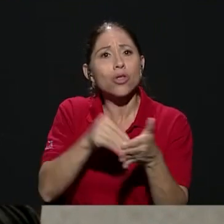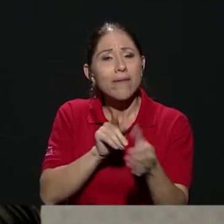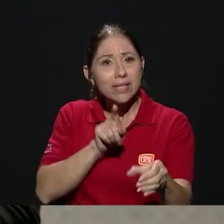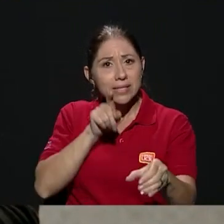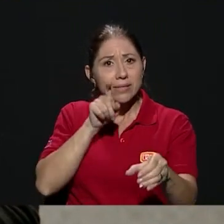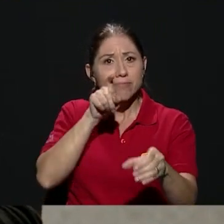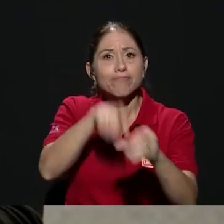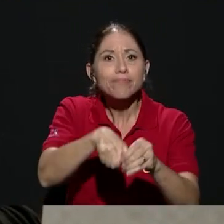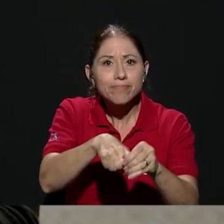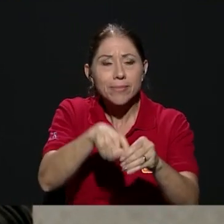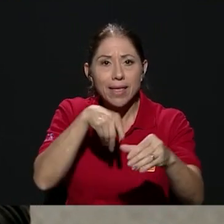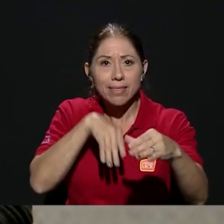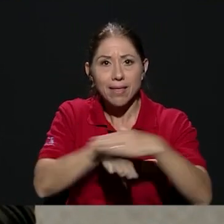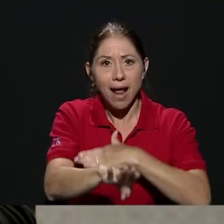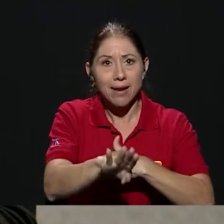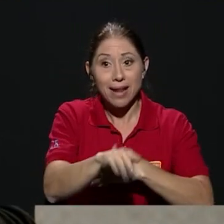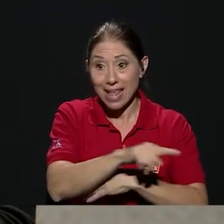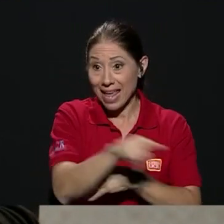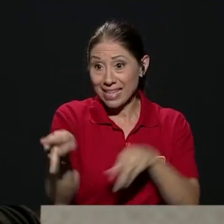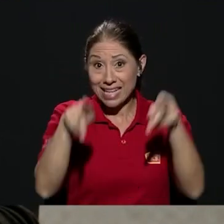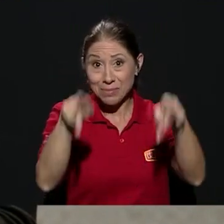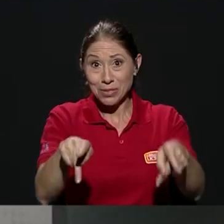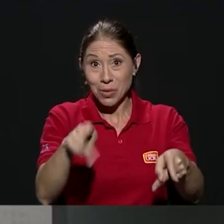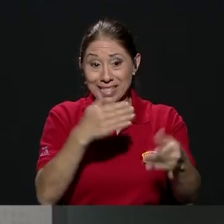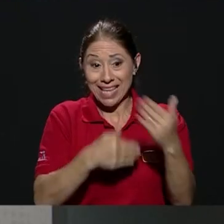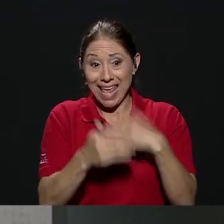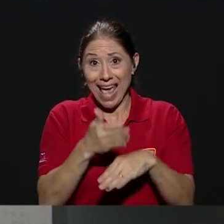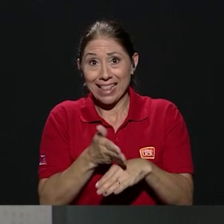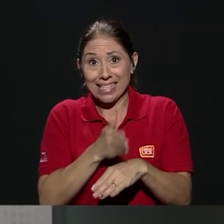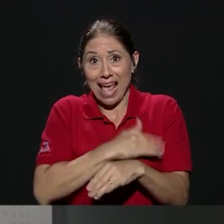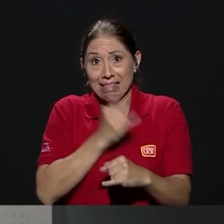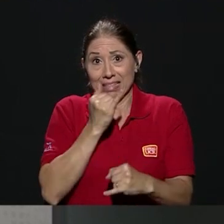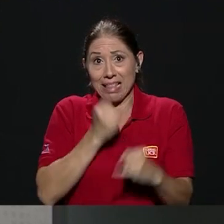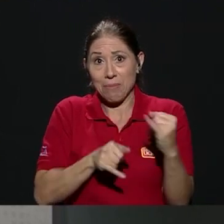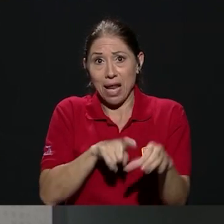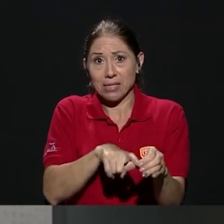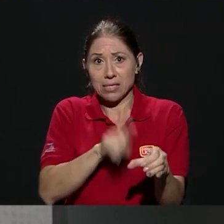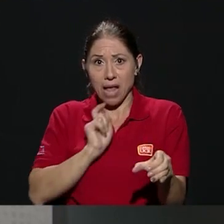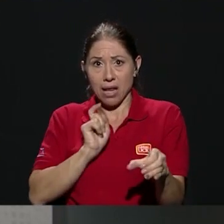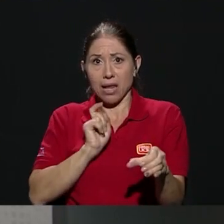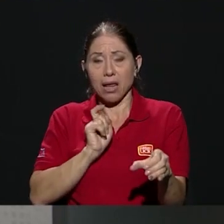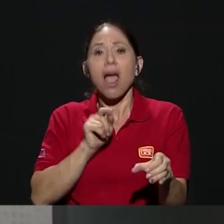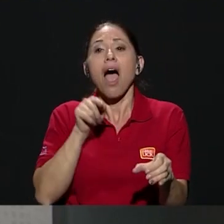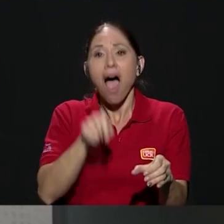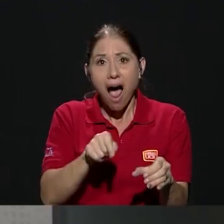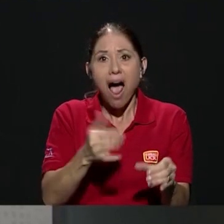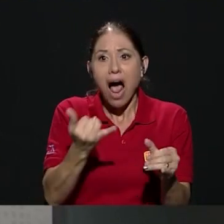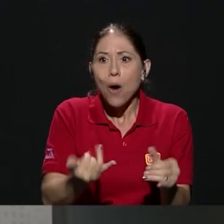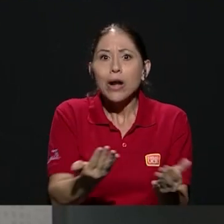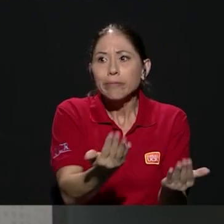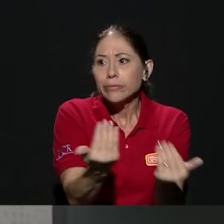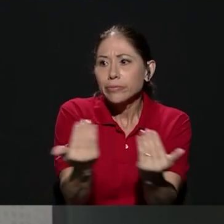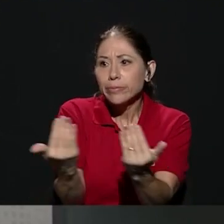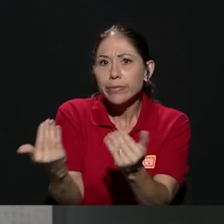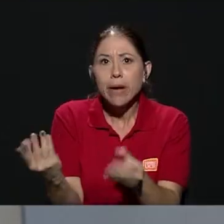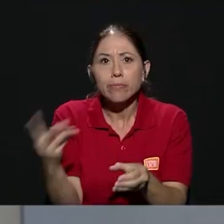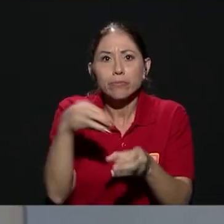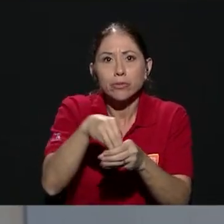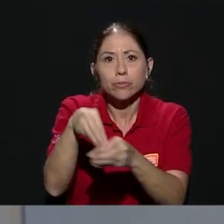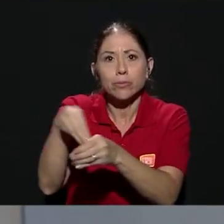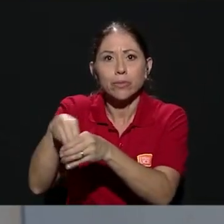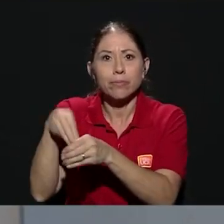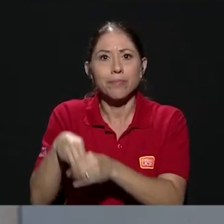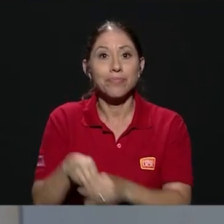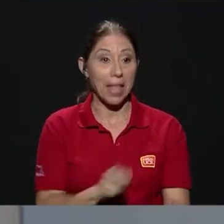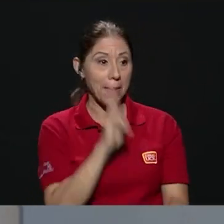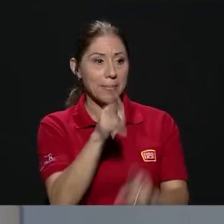Entonces, esta población de egresados hemos estado en todas las universidades, ha estado en aumento. Sí, sobre